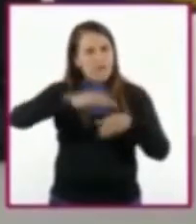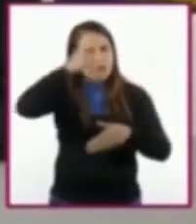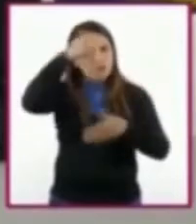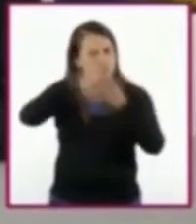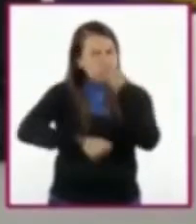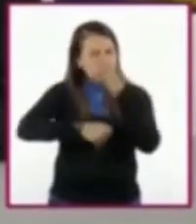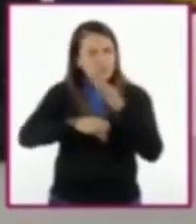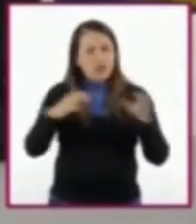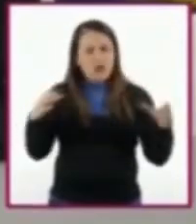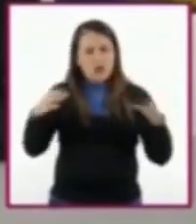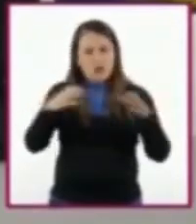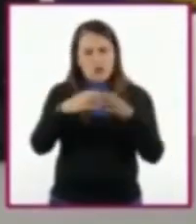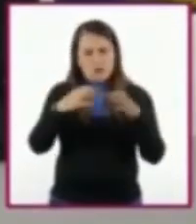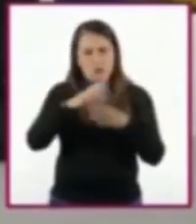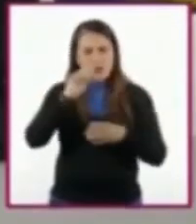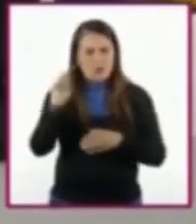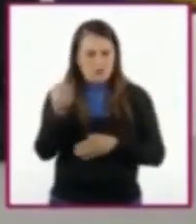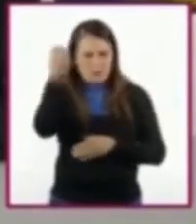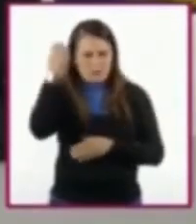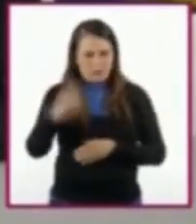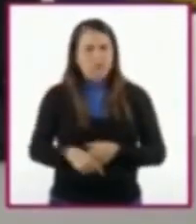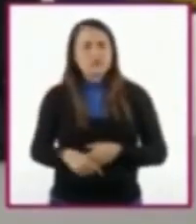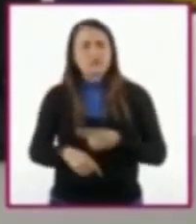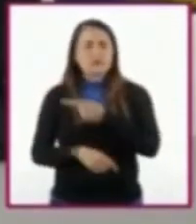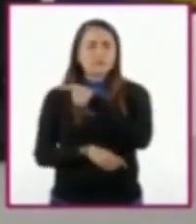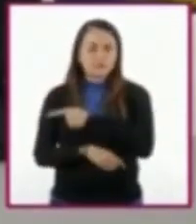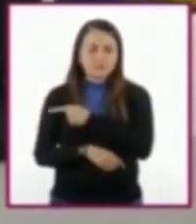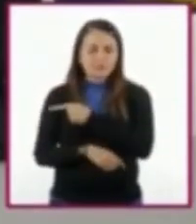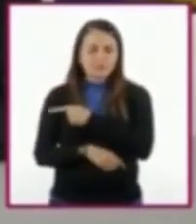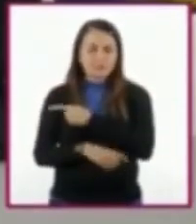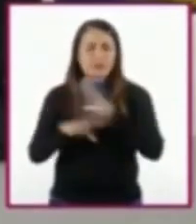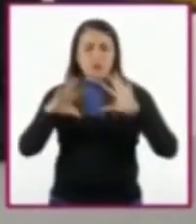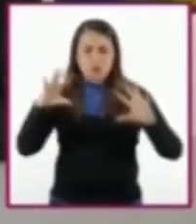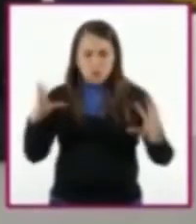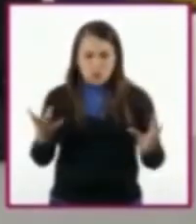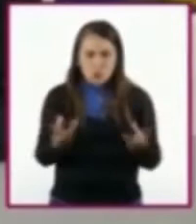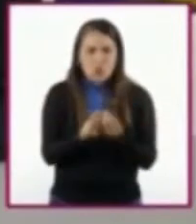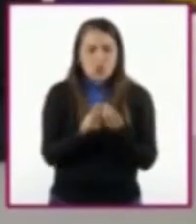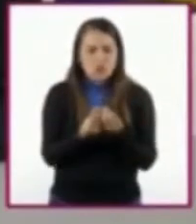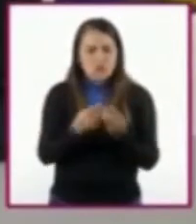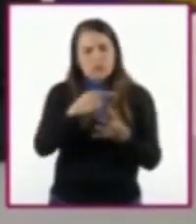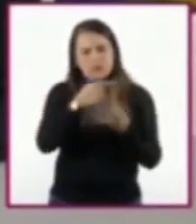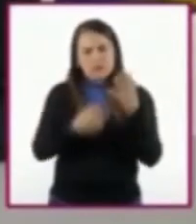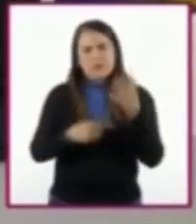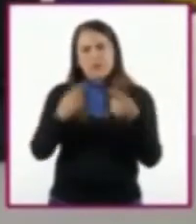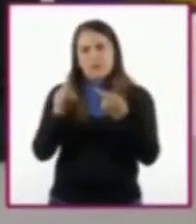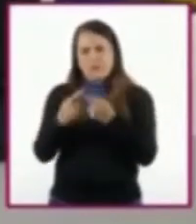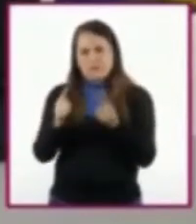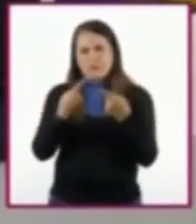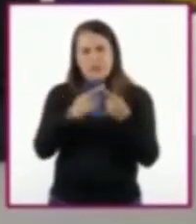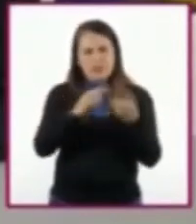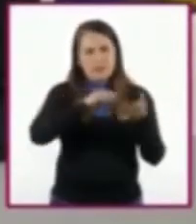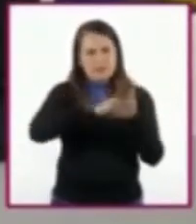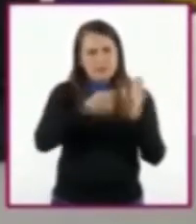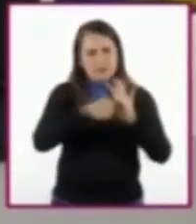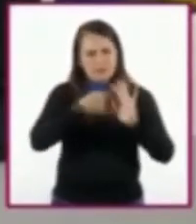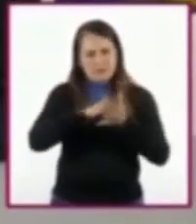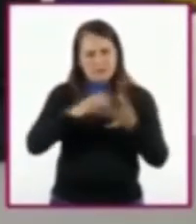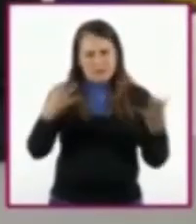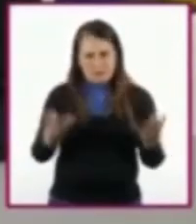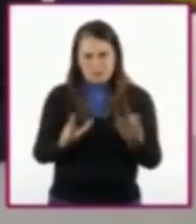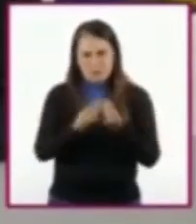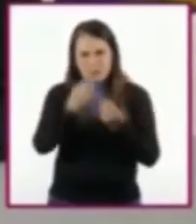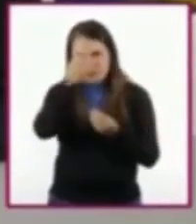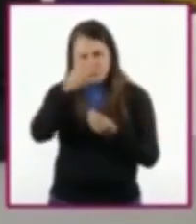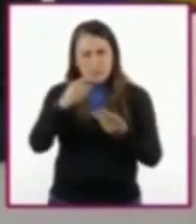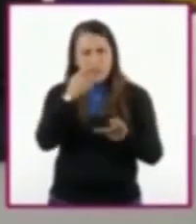campo tecnológico es un sistema en donde convergen, se integran y organizan distintas técnicas con el objetivo de obtener